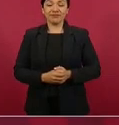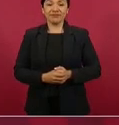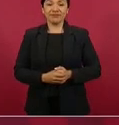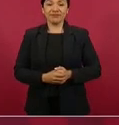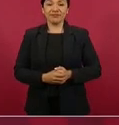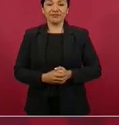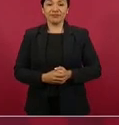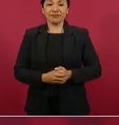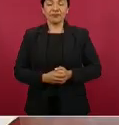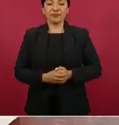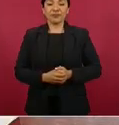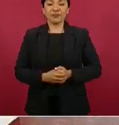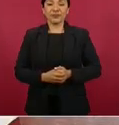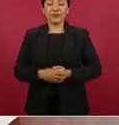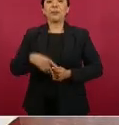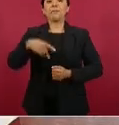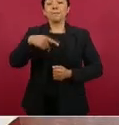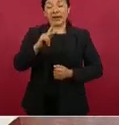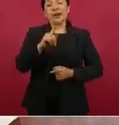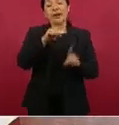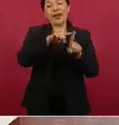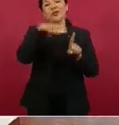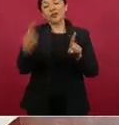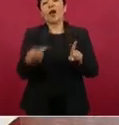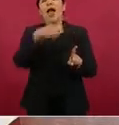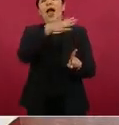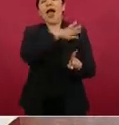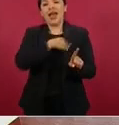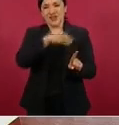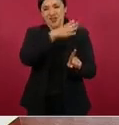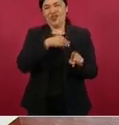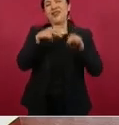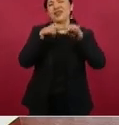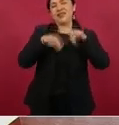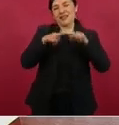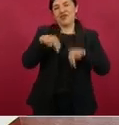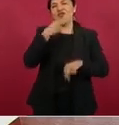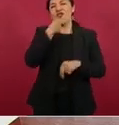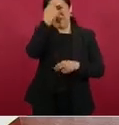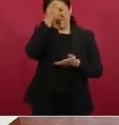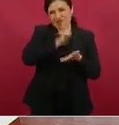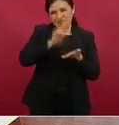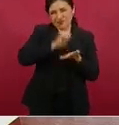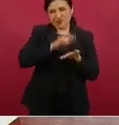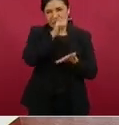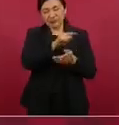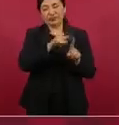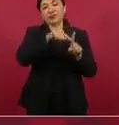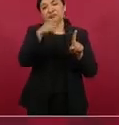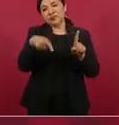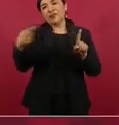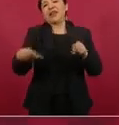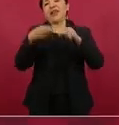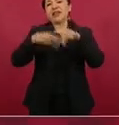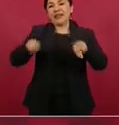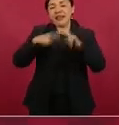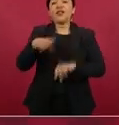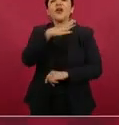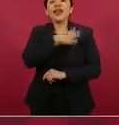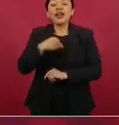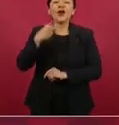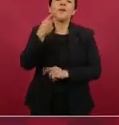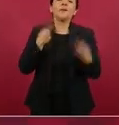Pero su hijo, el nieto del escritor, hijo del que fue senador y que